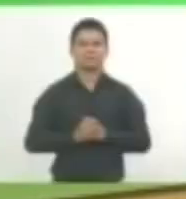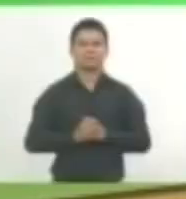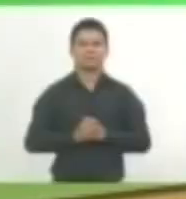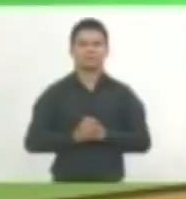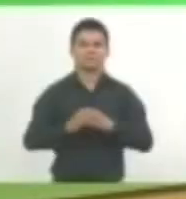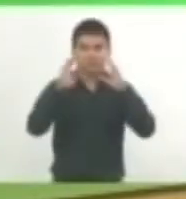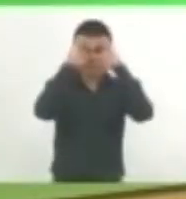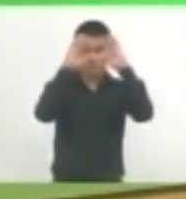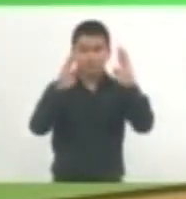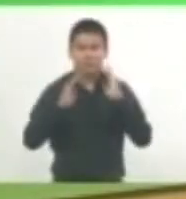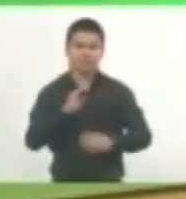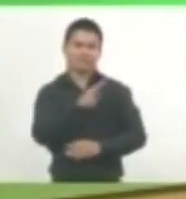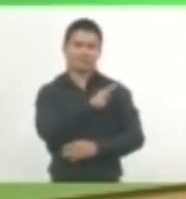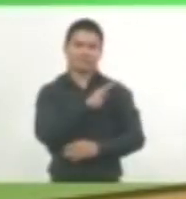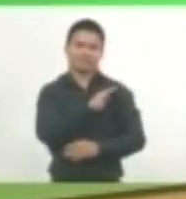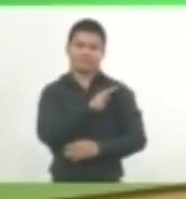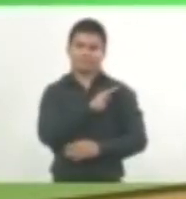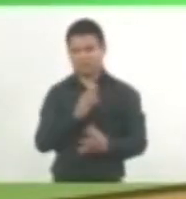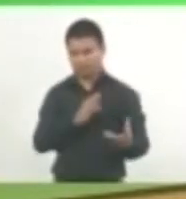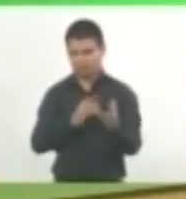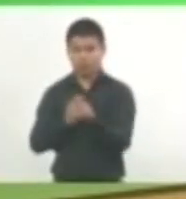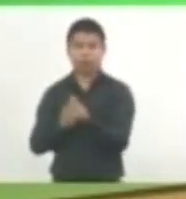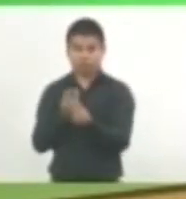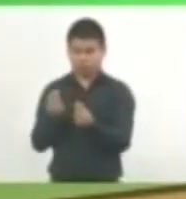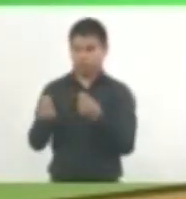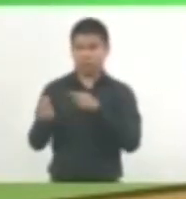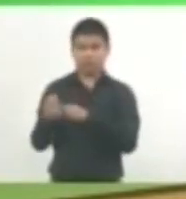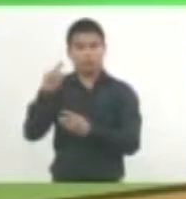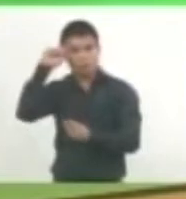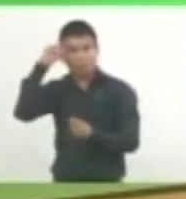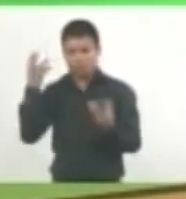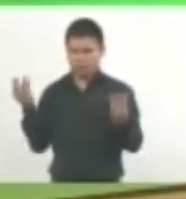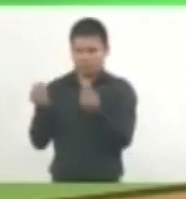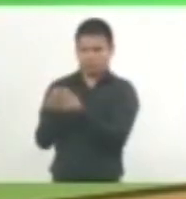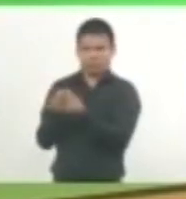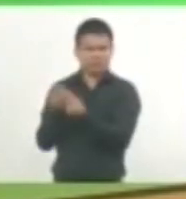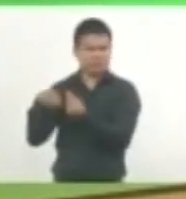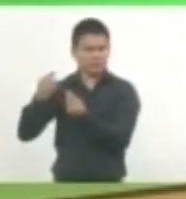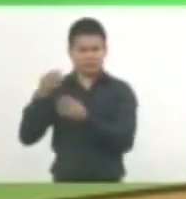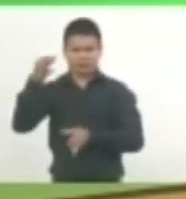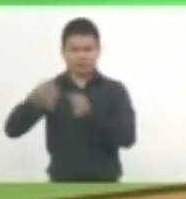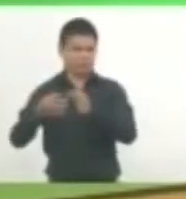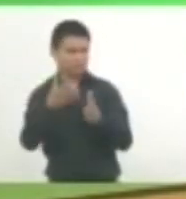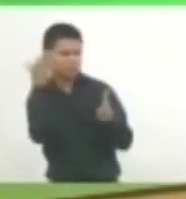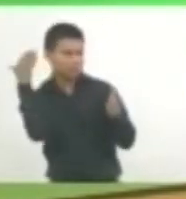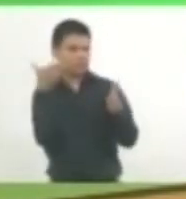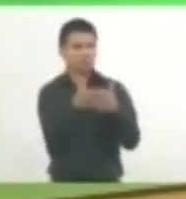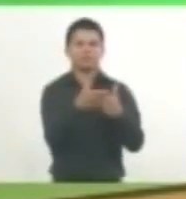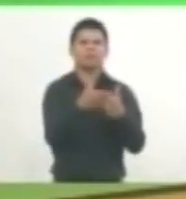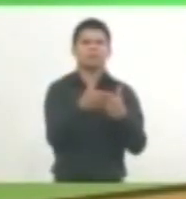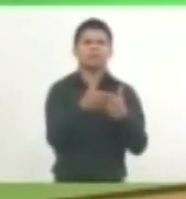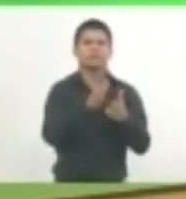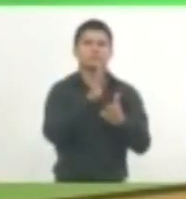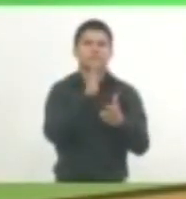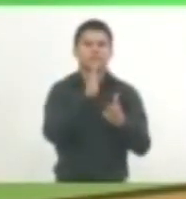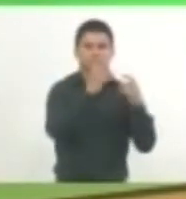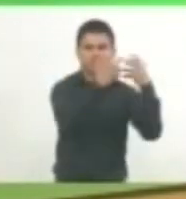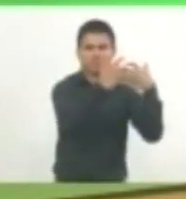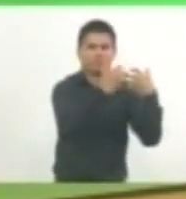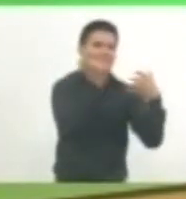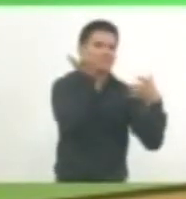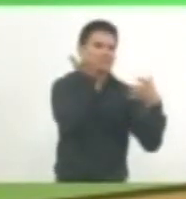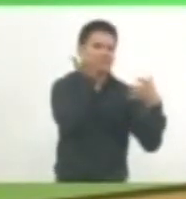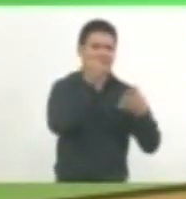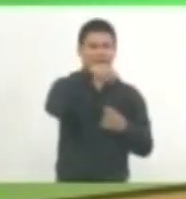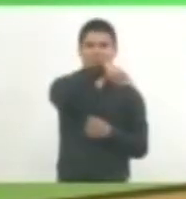Muchísima atención, alcaldes y gobernadores de la región Caribe demandarán a la multinacional española Gas Natural Fenosa por los daños